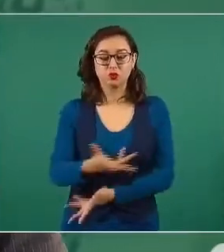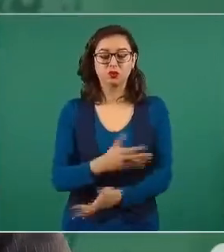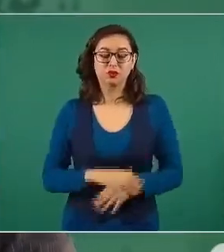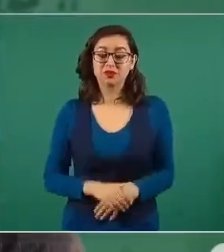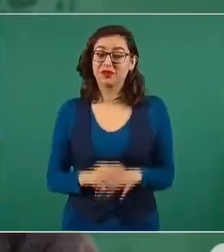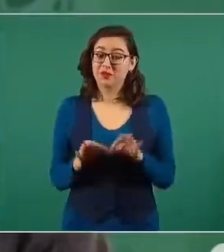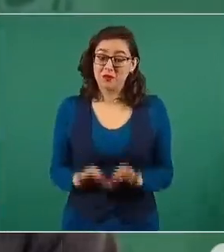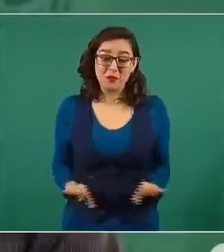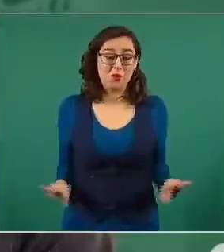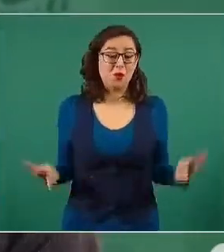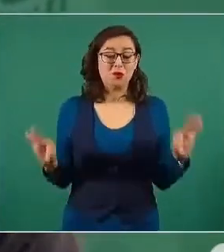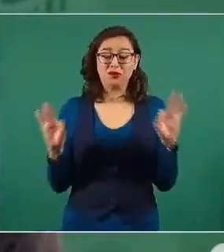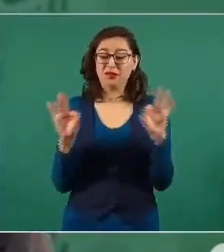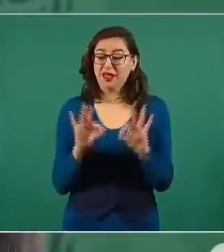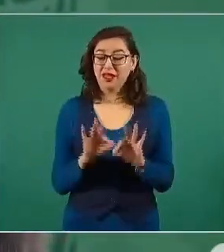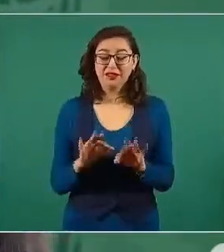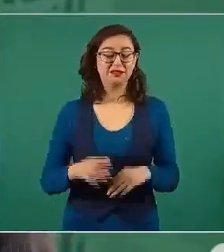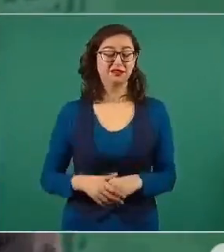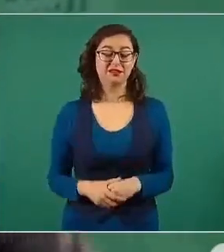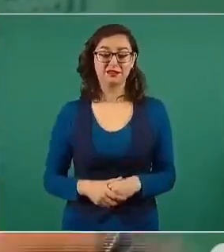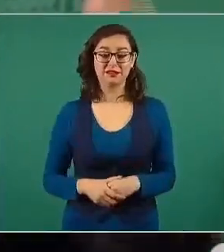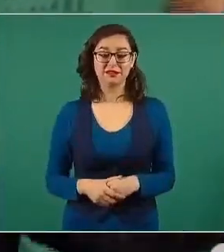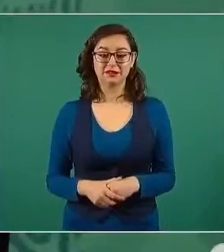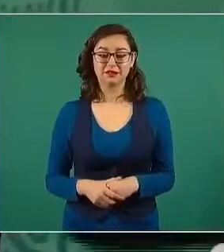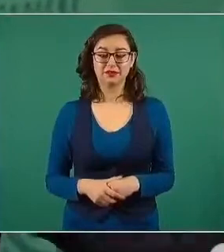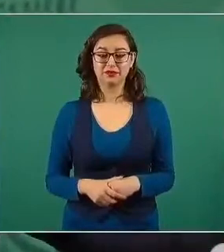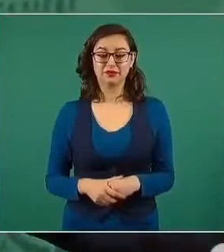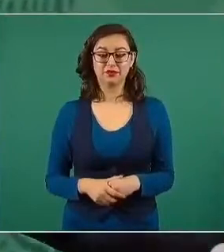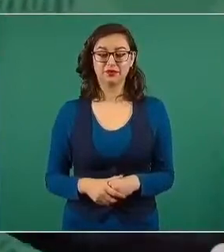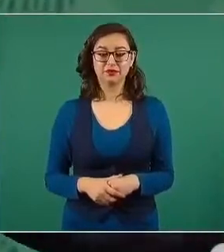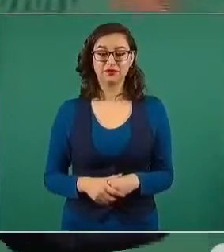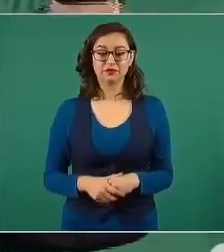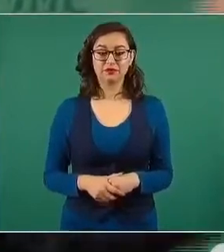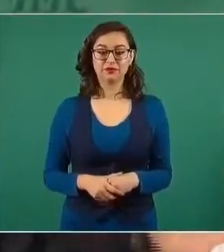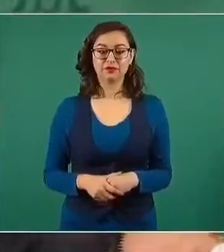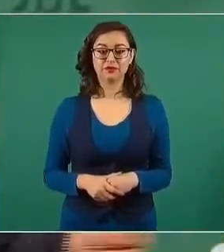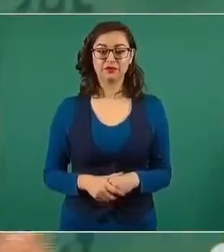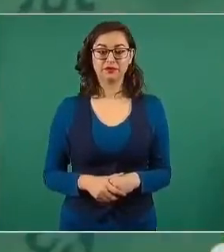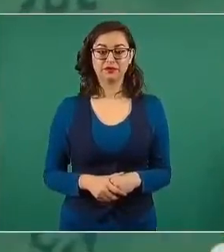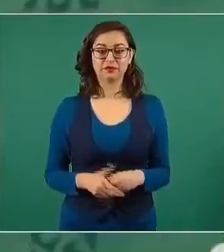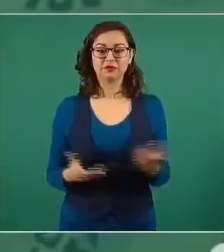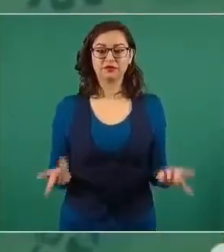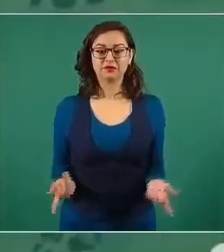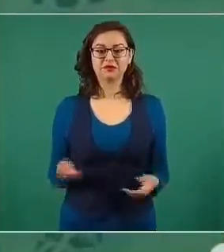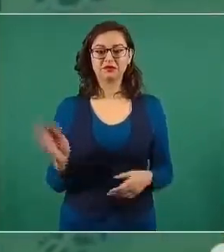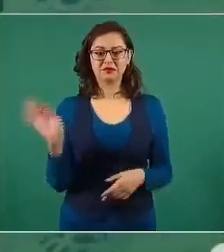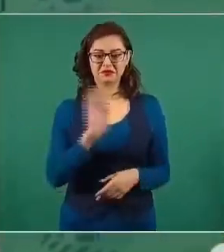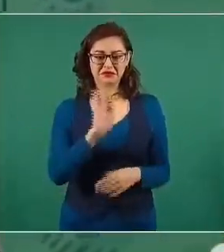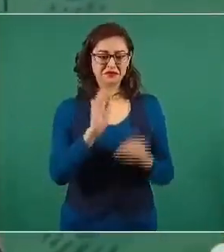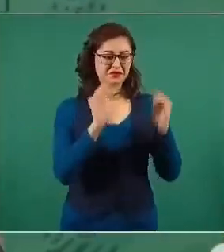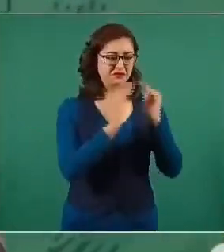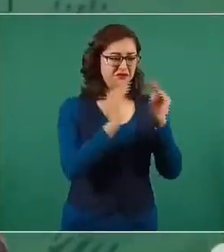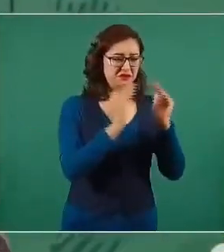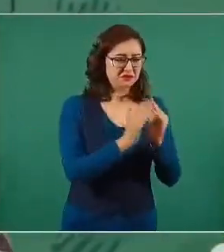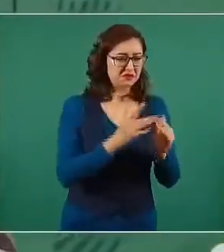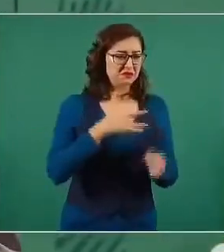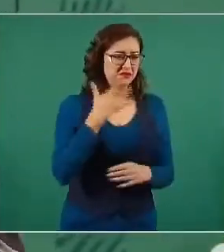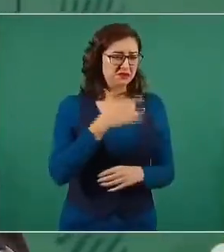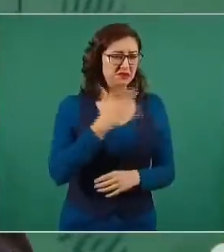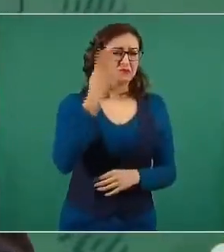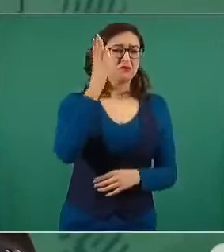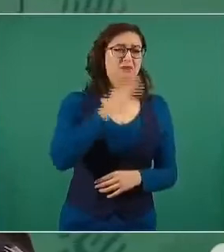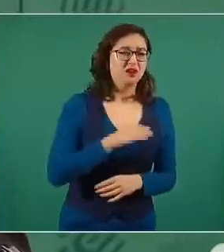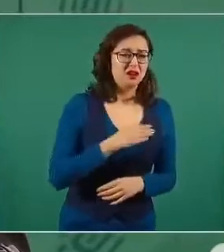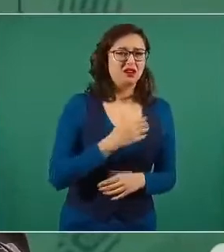Es tan importante la escuela que les puede ir mal en la casa a los niños y